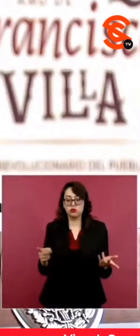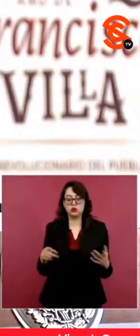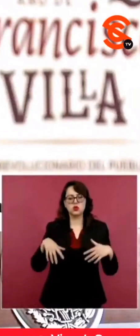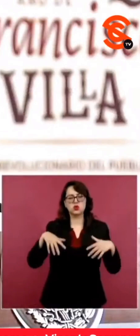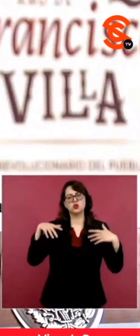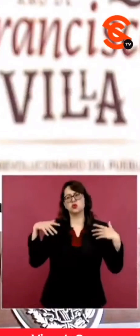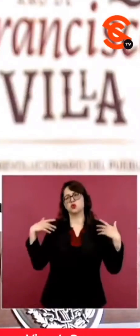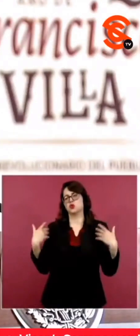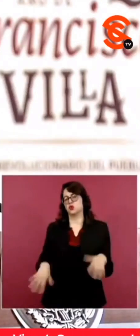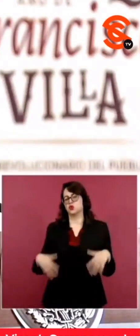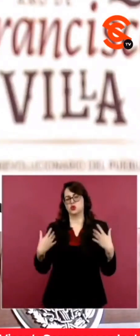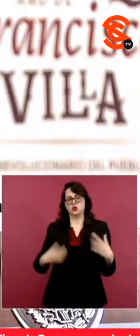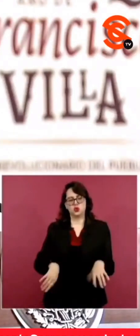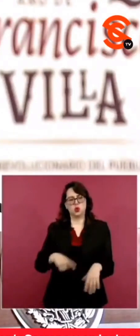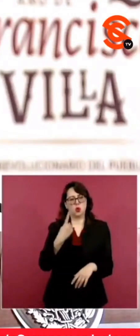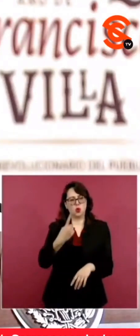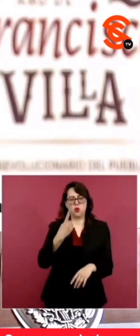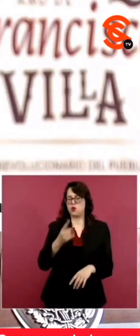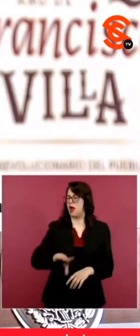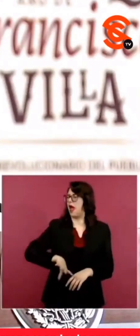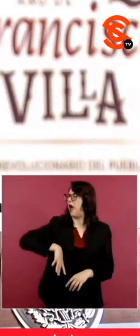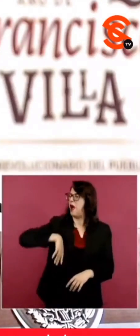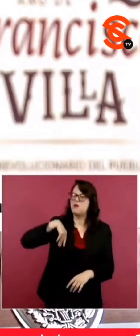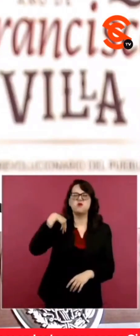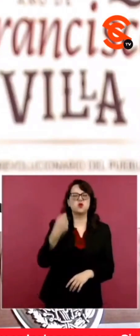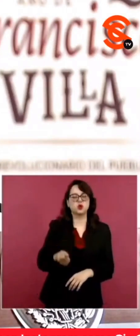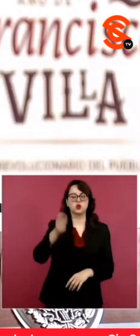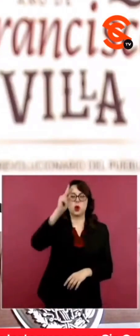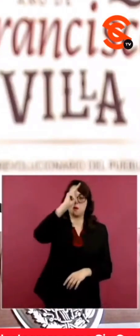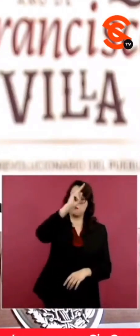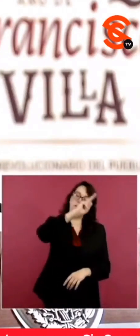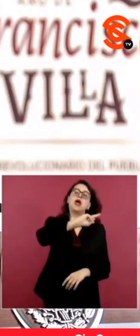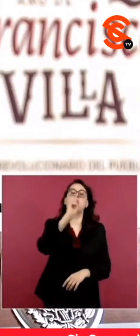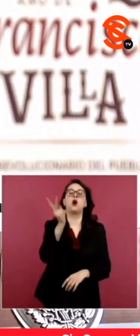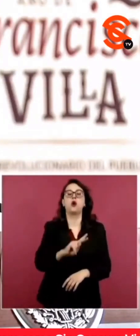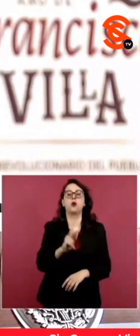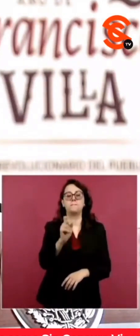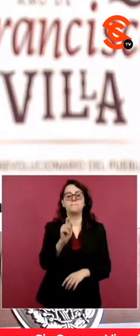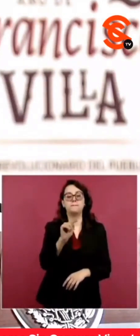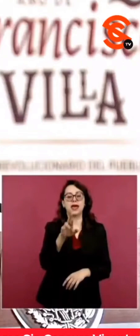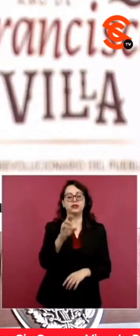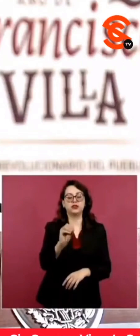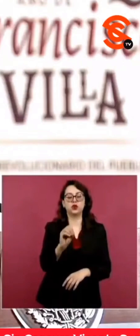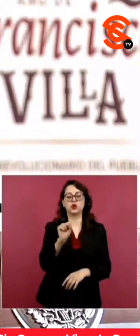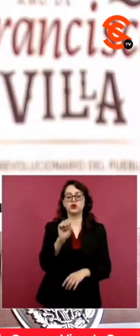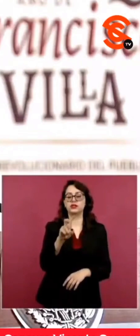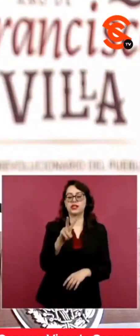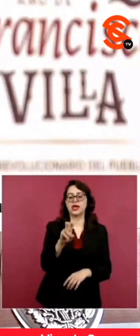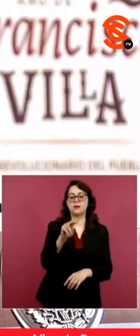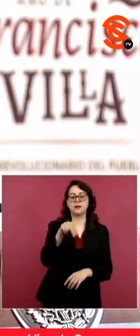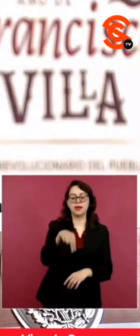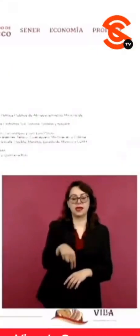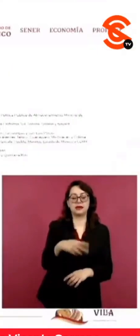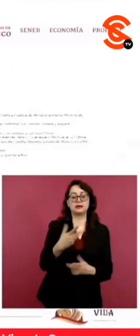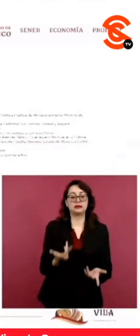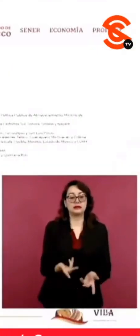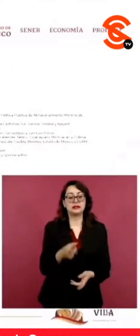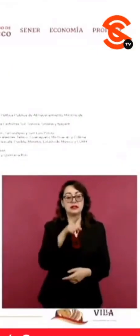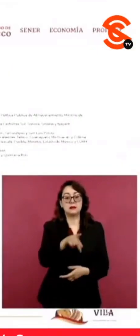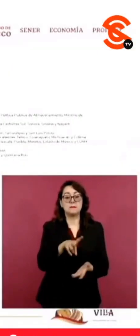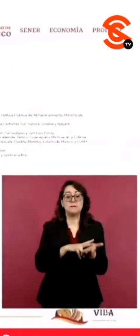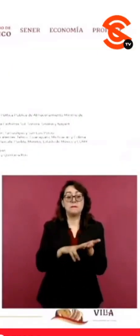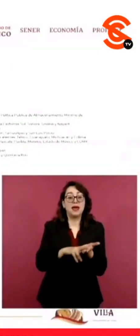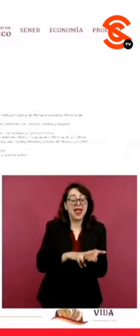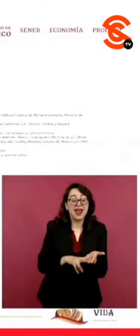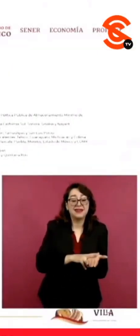el más pasado de rosca de todo México. En Monterrey, Nuevo León, con un precio de 25 pesos